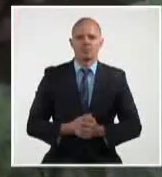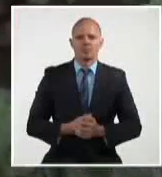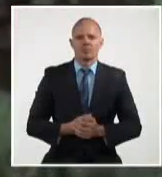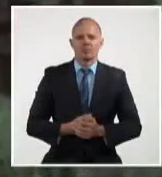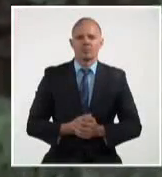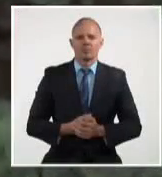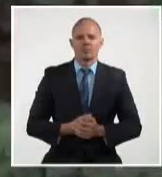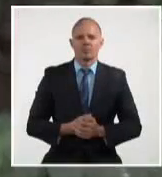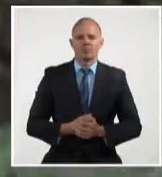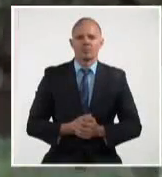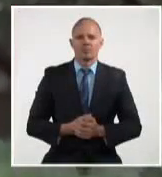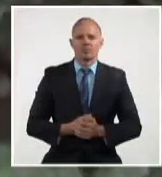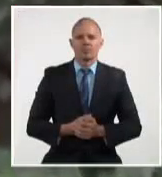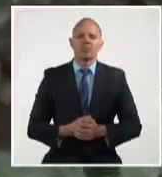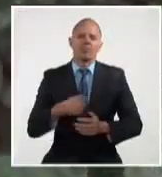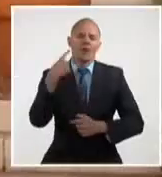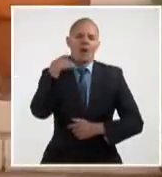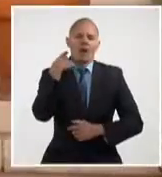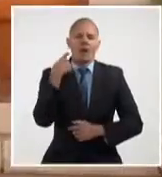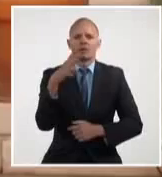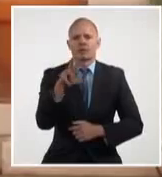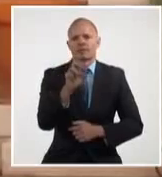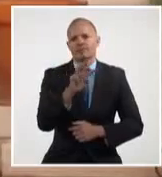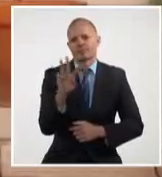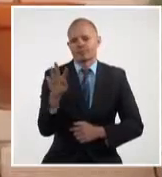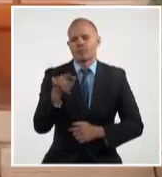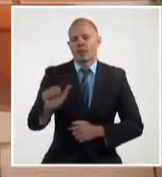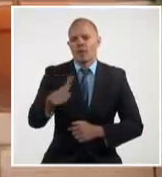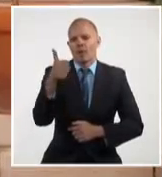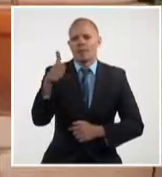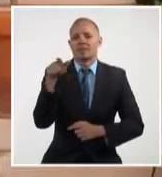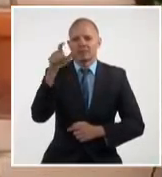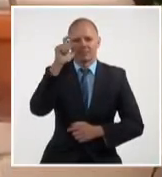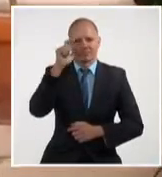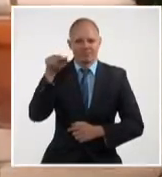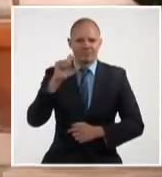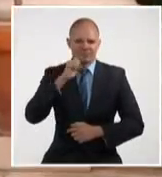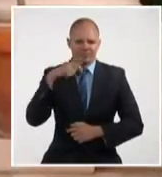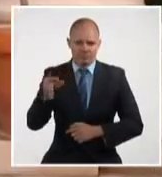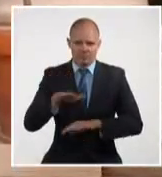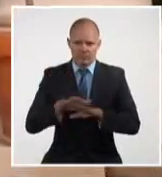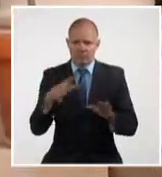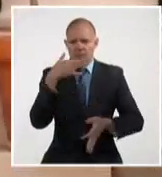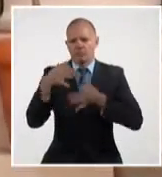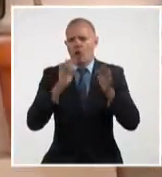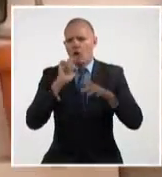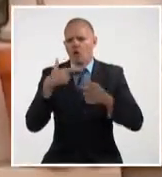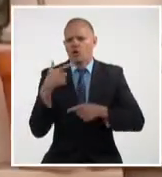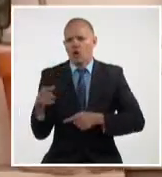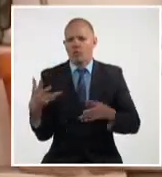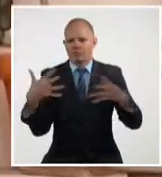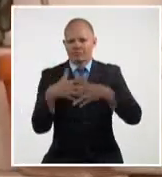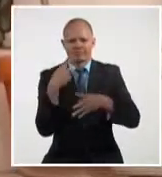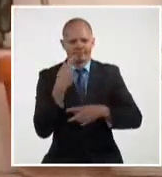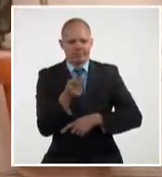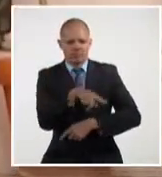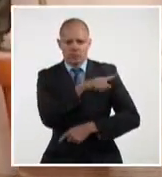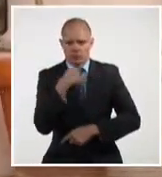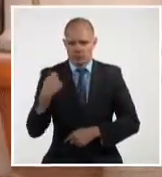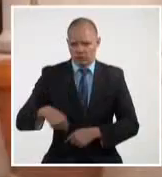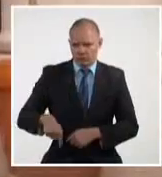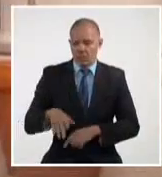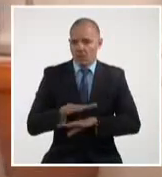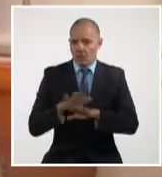En 2023, el presidente de Estados Unidos, Joe Biden, reveló cómo se perciben las relaciones con China desde su gobierno. En el discurso del Estado de la